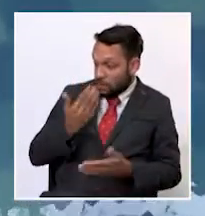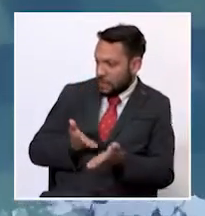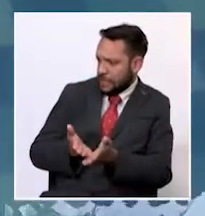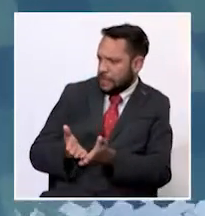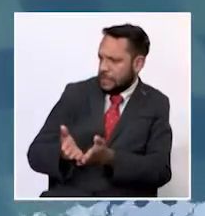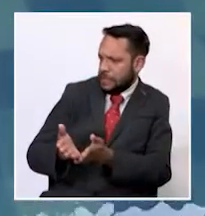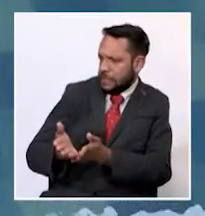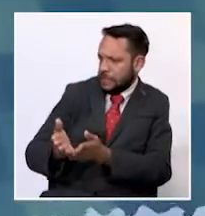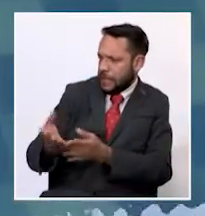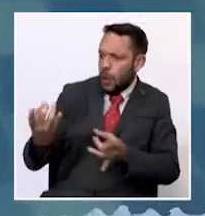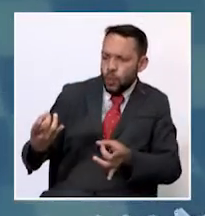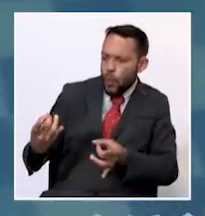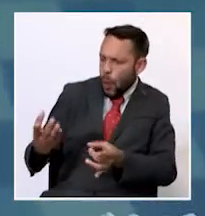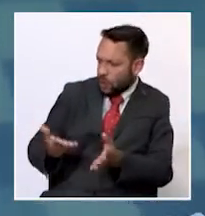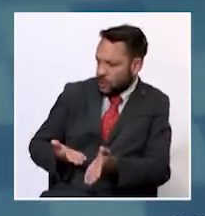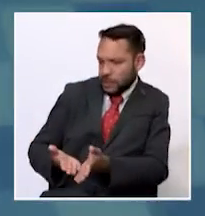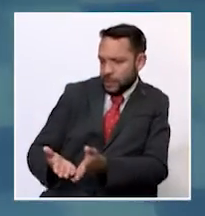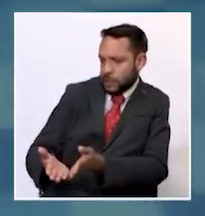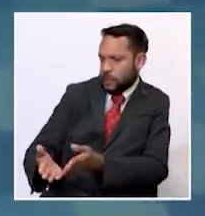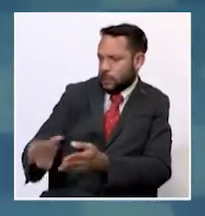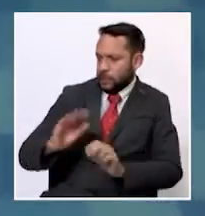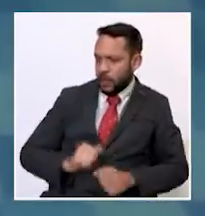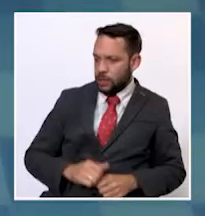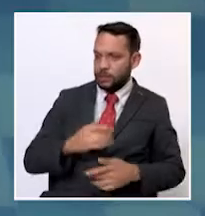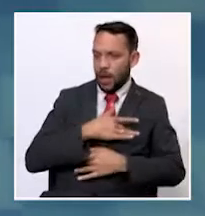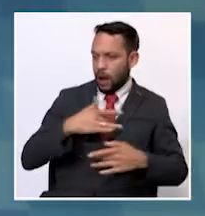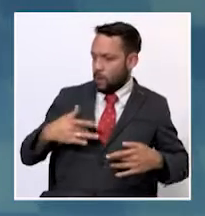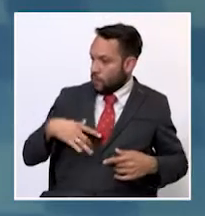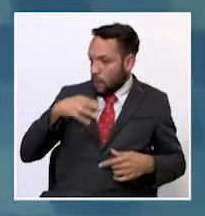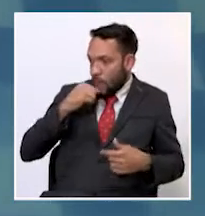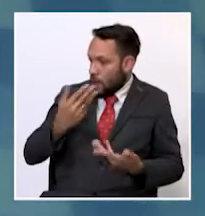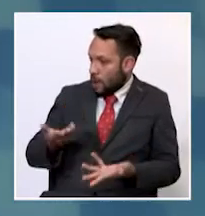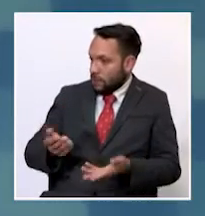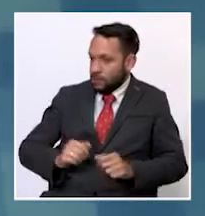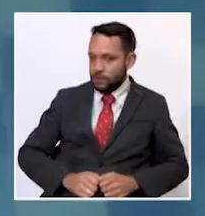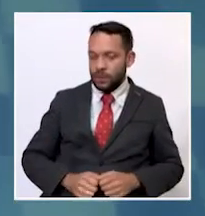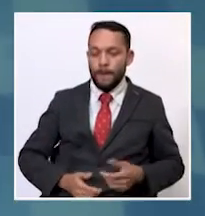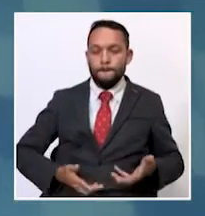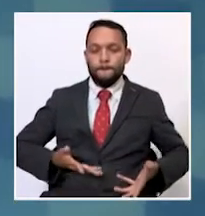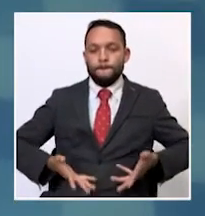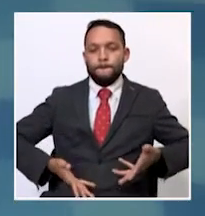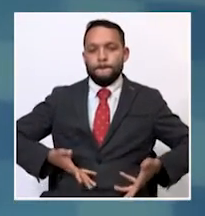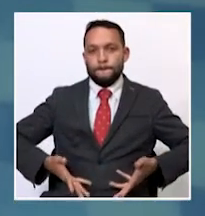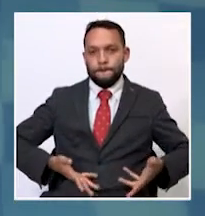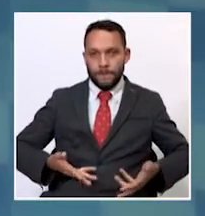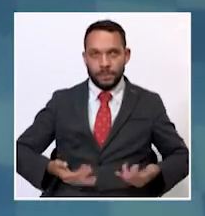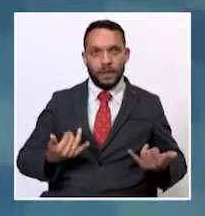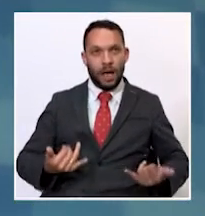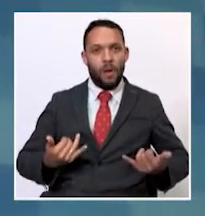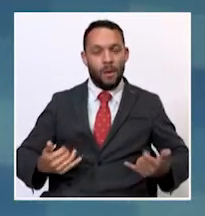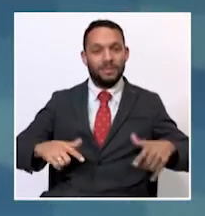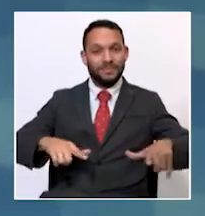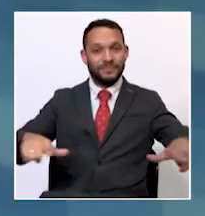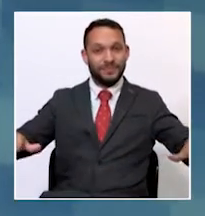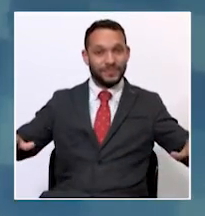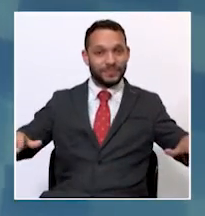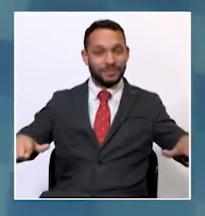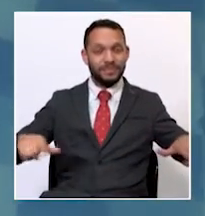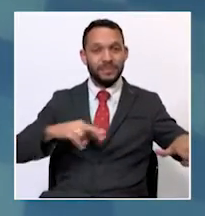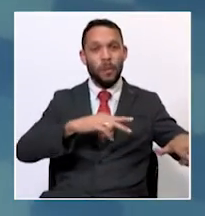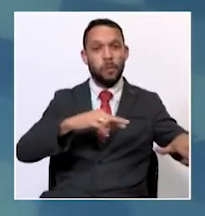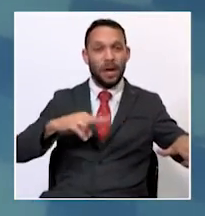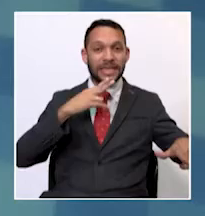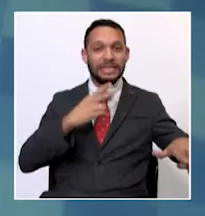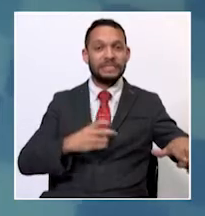ese dolor que tiene. Resulta que aquí ustedes van a encontrar el mejor gimnasio para aquellas personas con